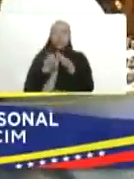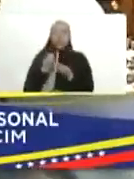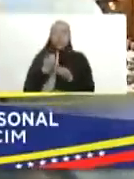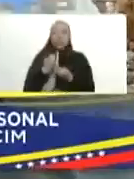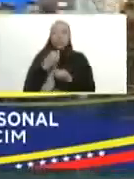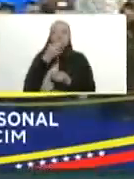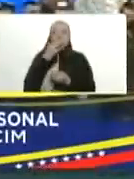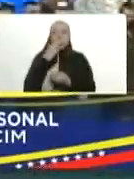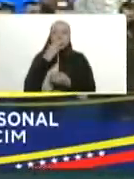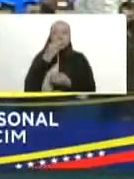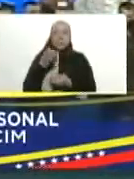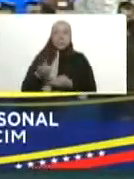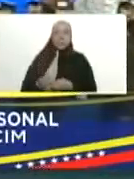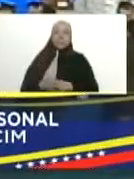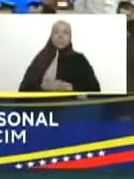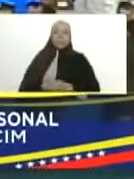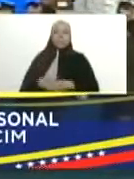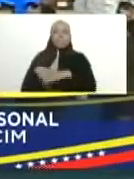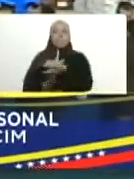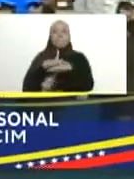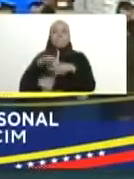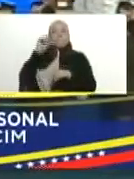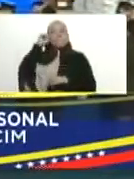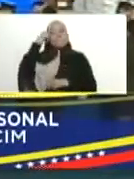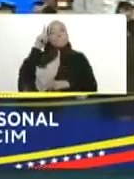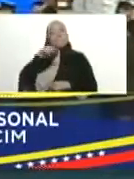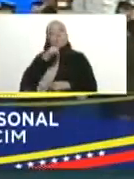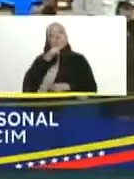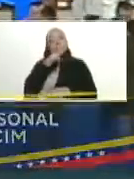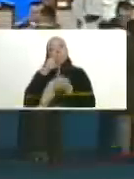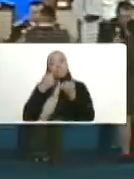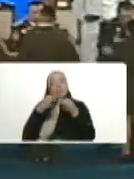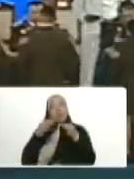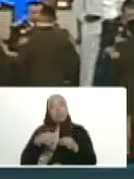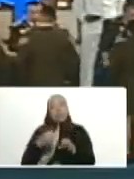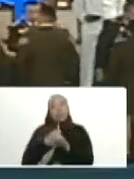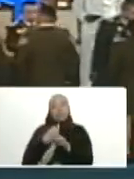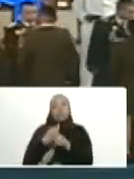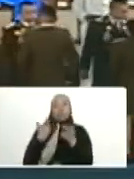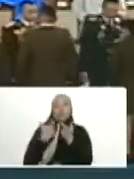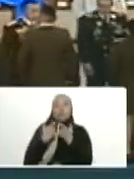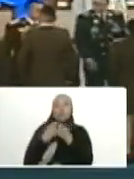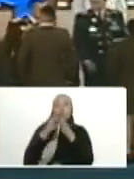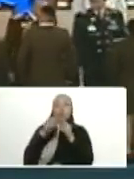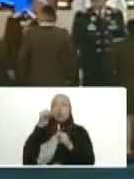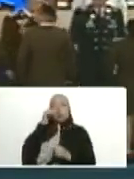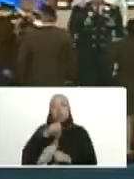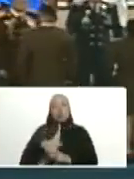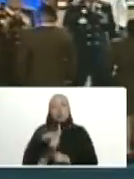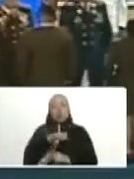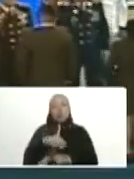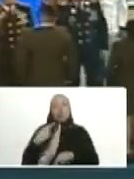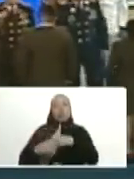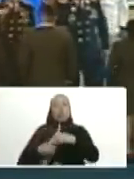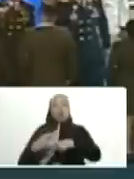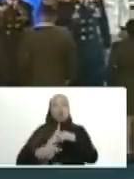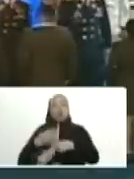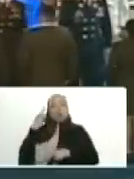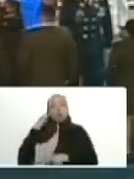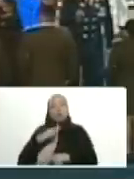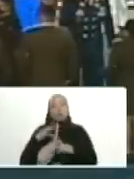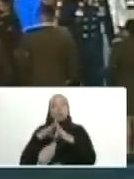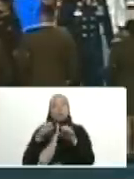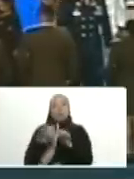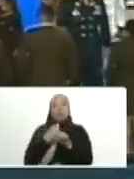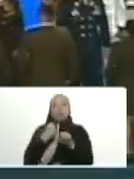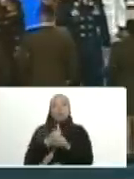cualquier conflicto y cualquier guerra. Recordaba además el concepto estratégico de la guerra de todo el pueblo de la Revolución Bolivariana y el método